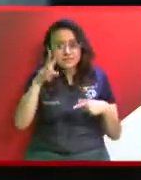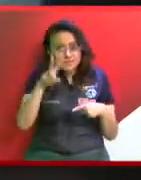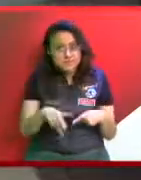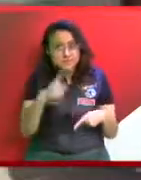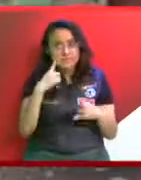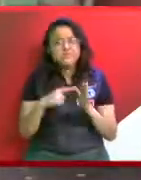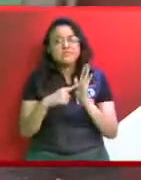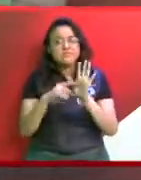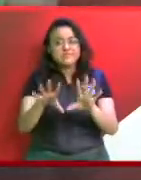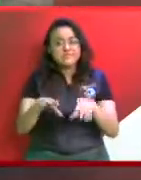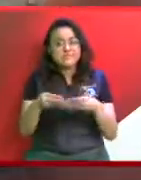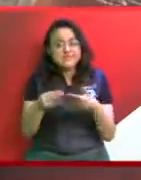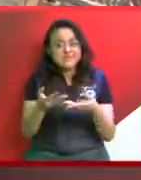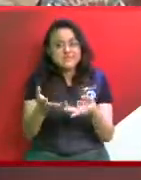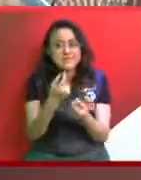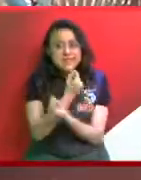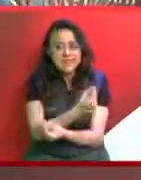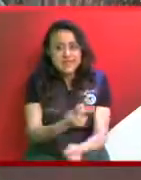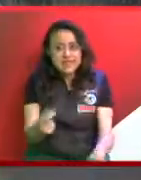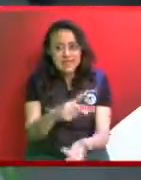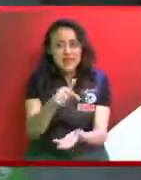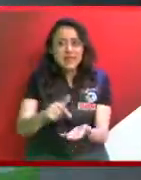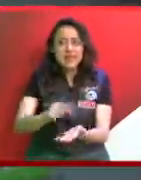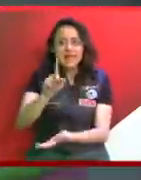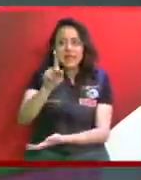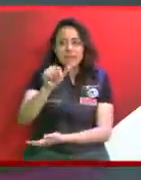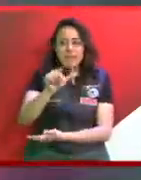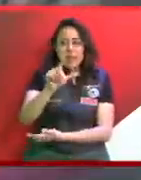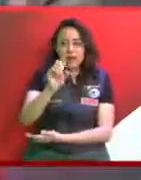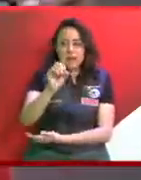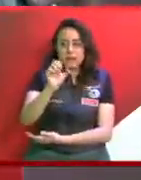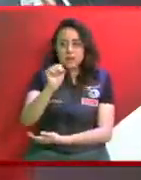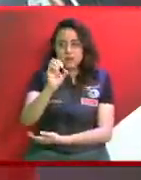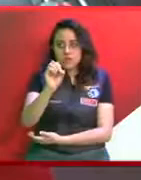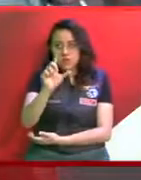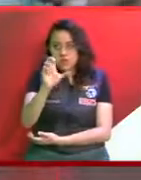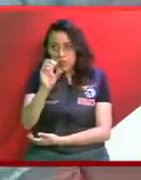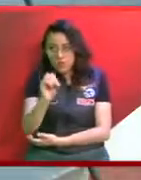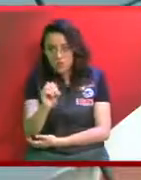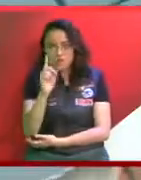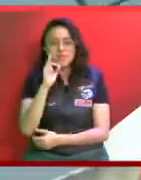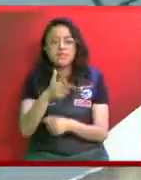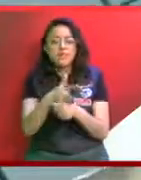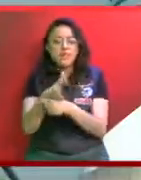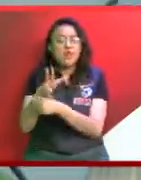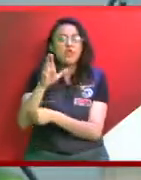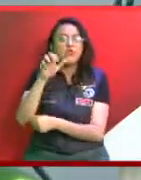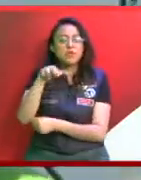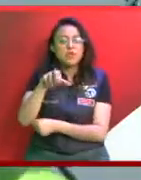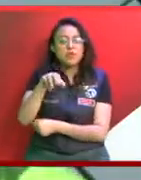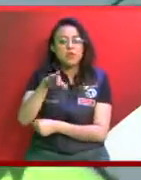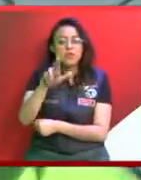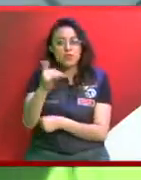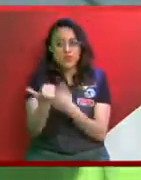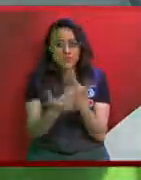del juguetón llegara a los niños de Palosolo. Con imágenes de Daniel Miguel para Juguetón, Rubén Monroy.